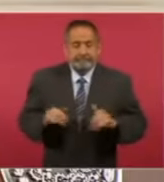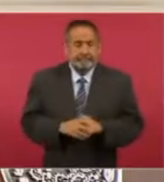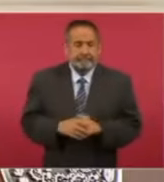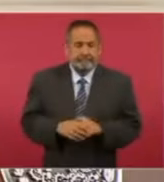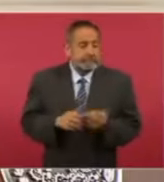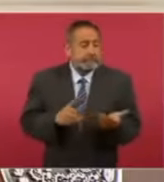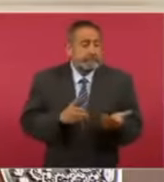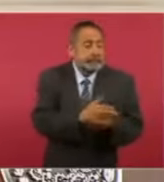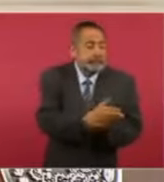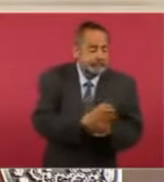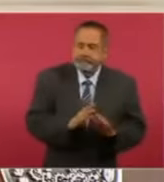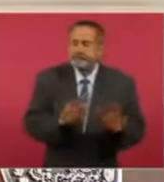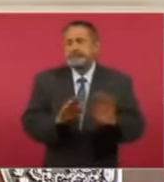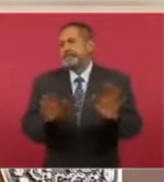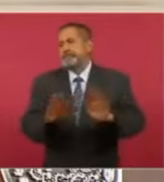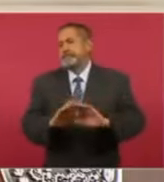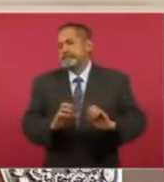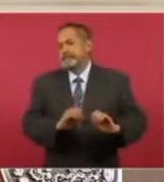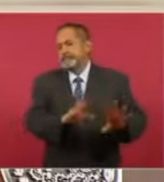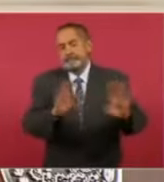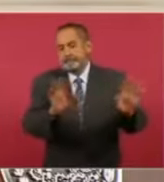no nos metemos